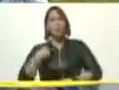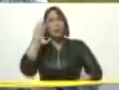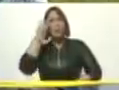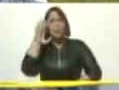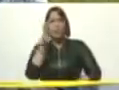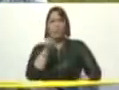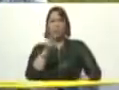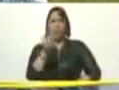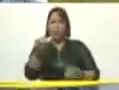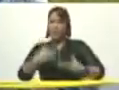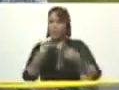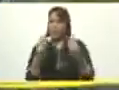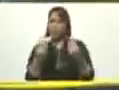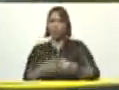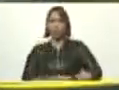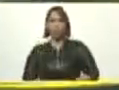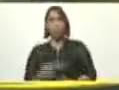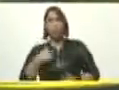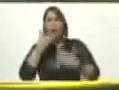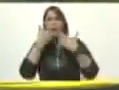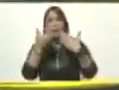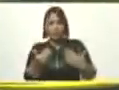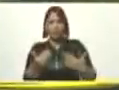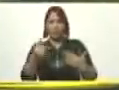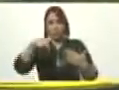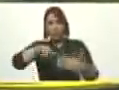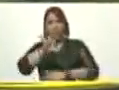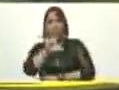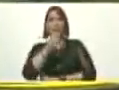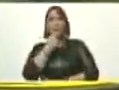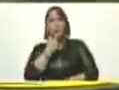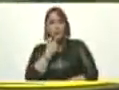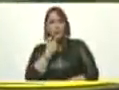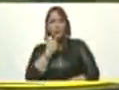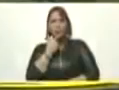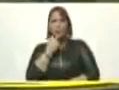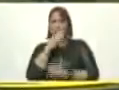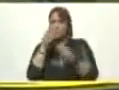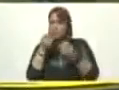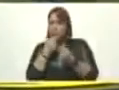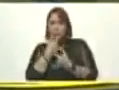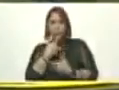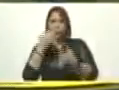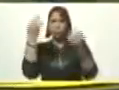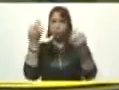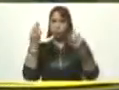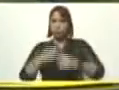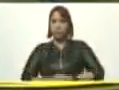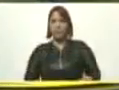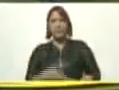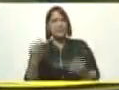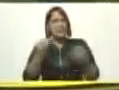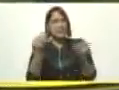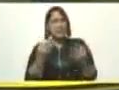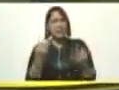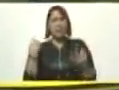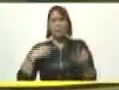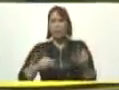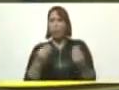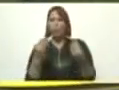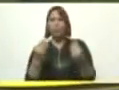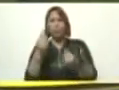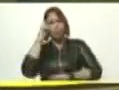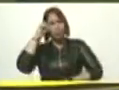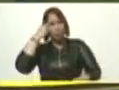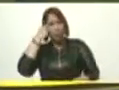me ha dado mucho y estoy agradecido de este país tan lindo y hermoso que yo Qué lindo recuerdo siempre Bueno Este es tu